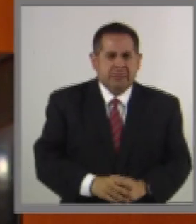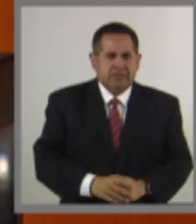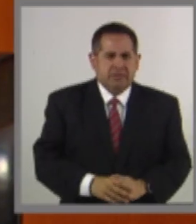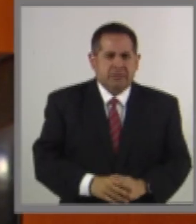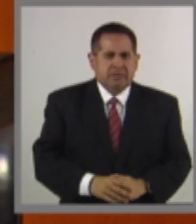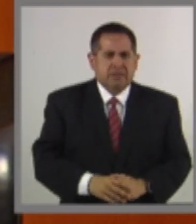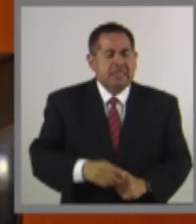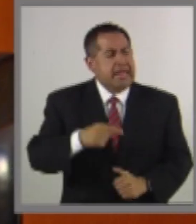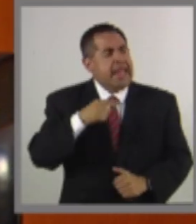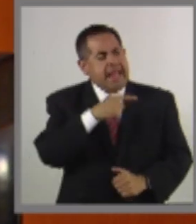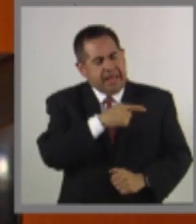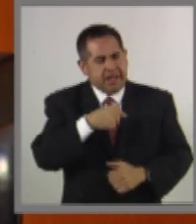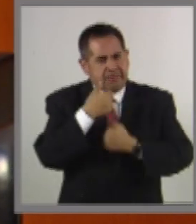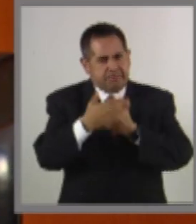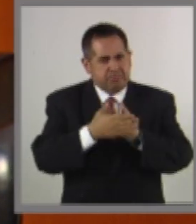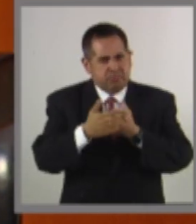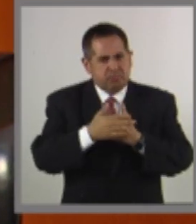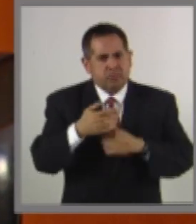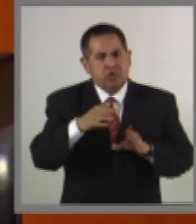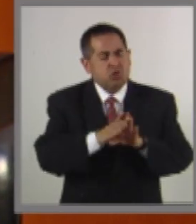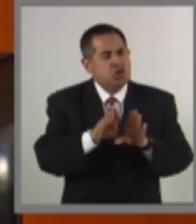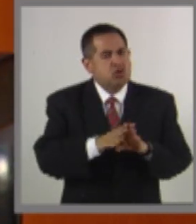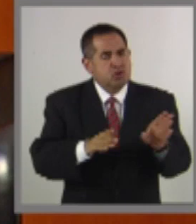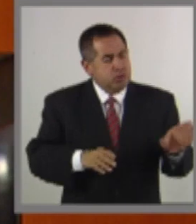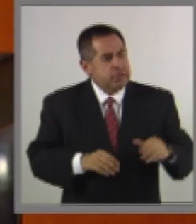Va a ser un